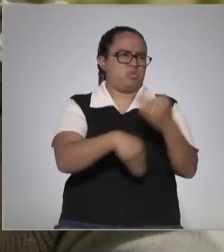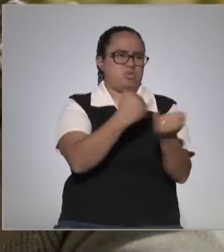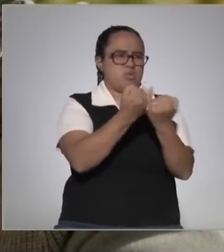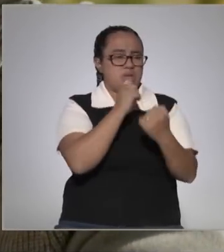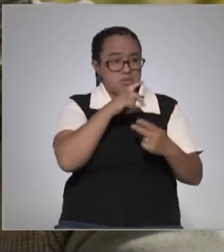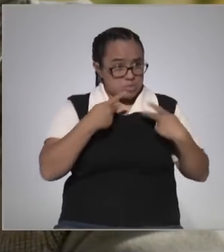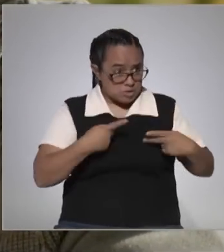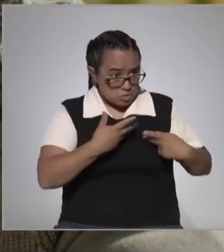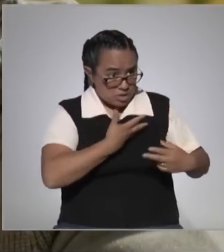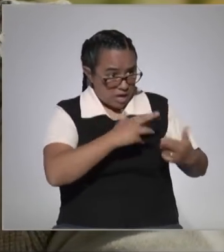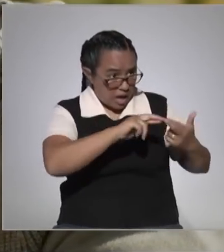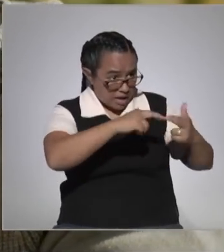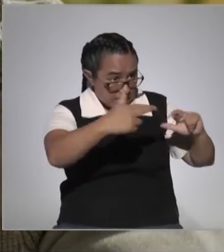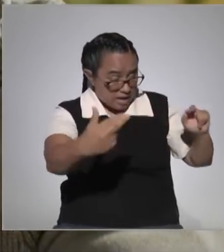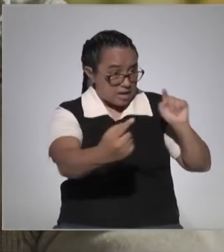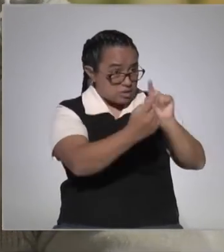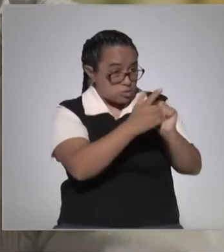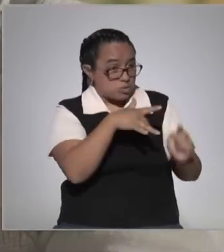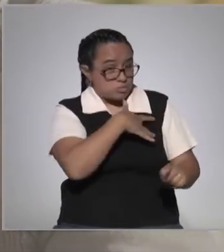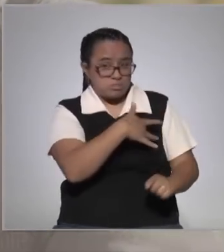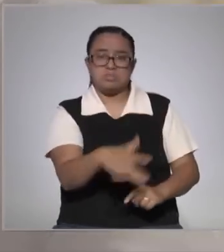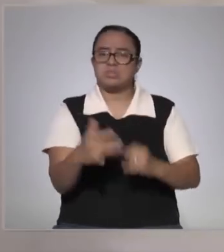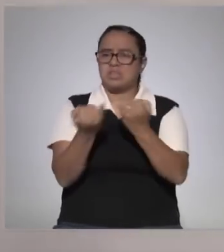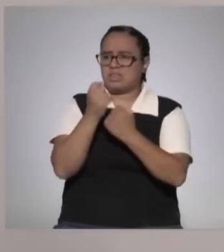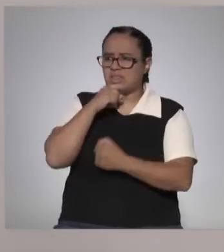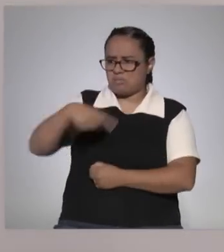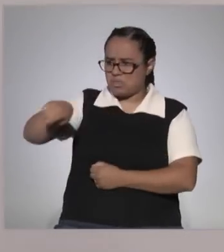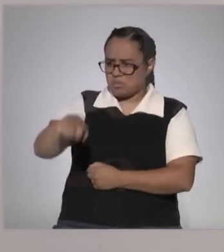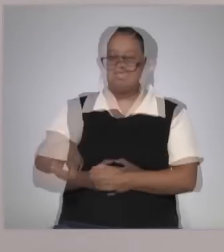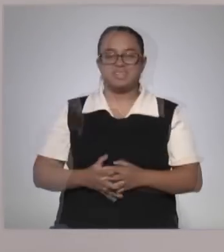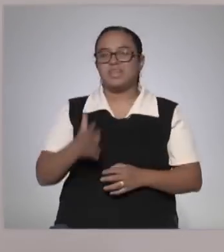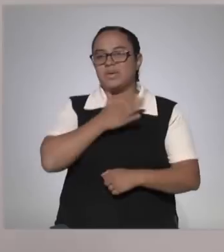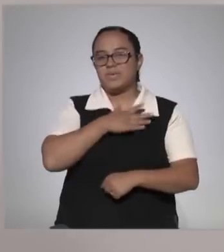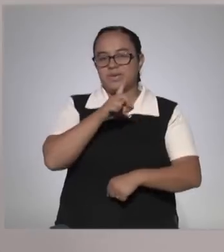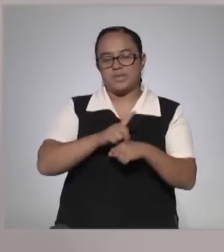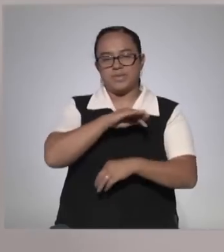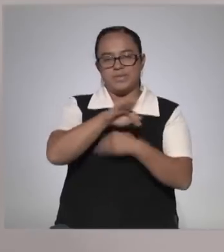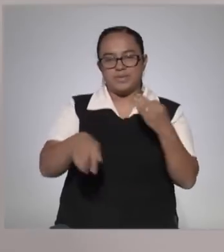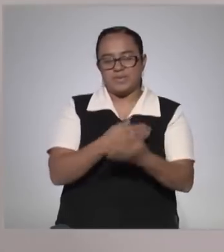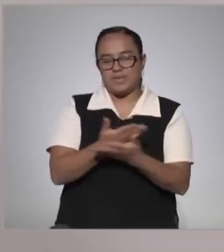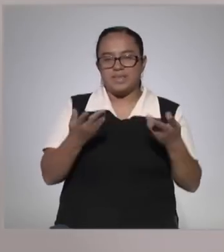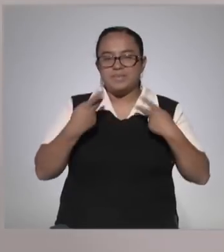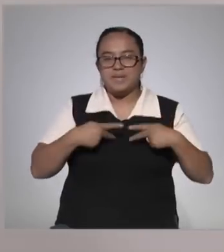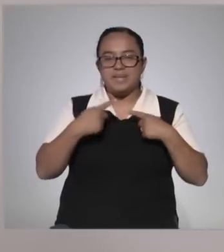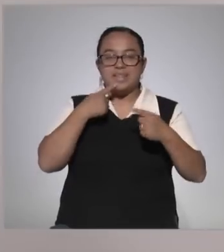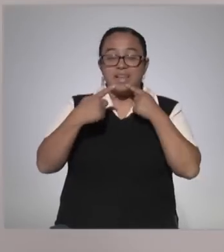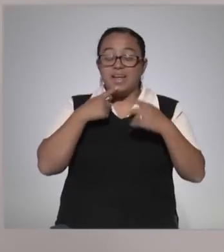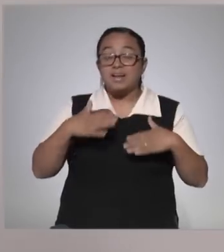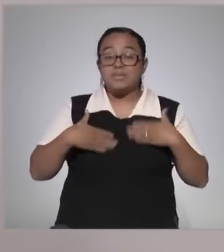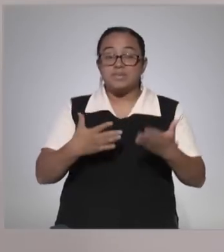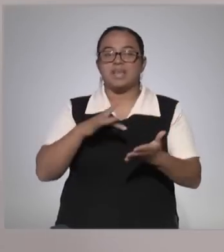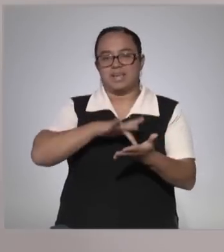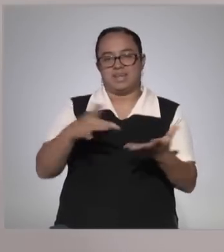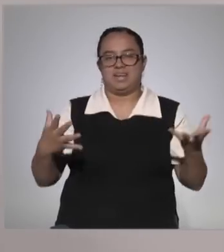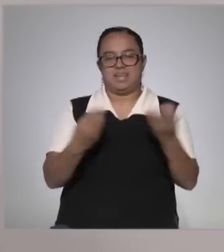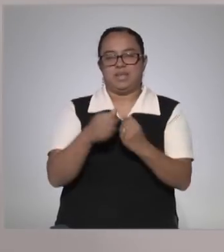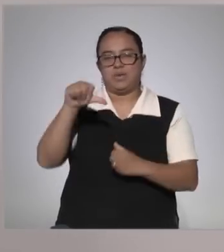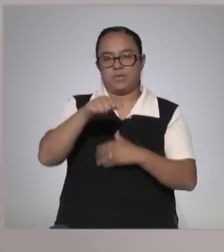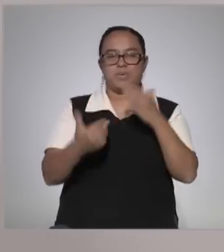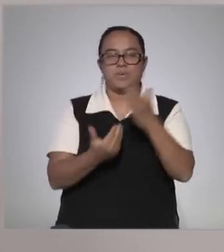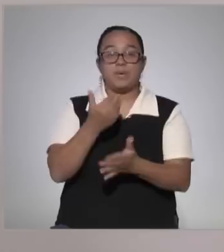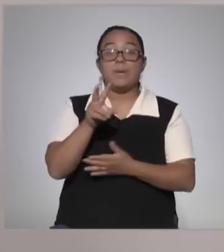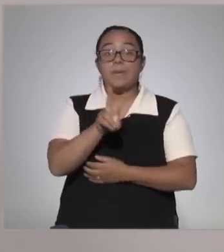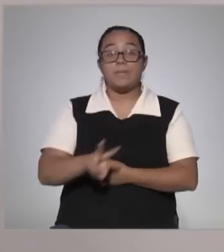tener relaciones significativas. Buenos días, amigas y amigos de Diálogos en Confianza. Gracias por acompañarnos esta mañana